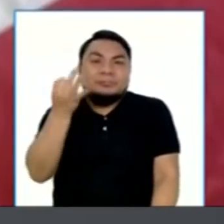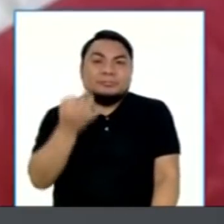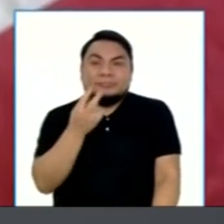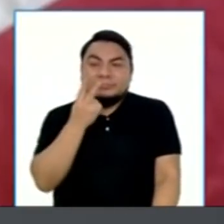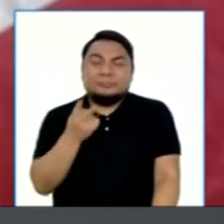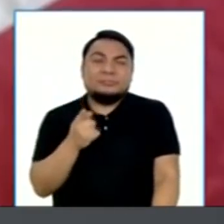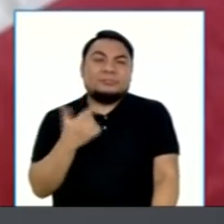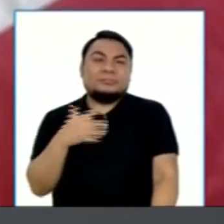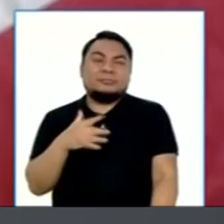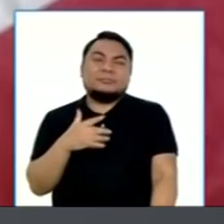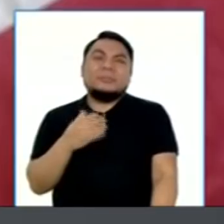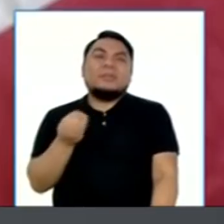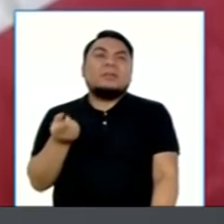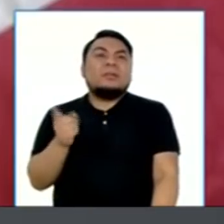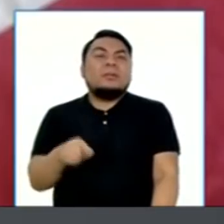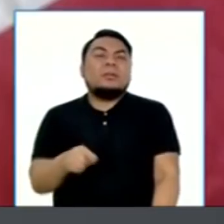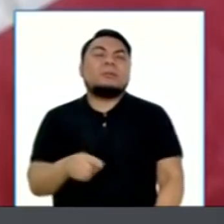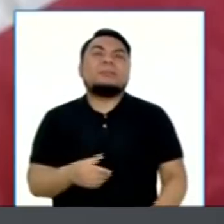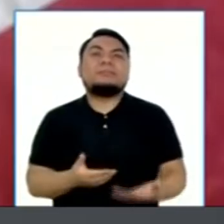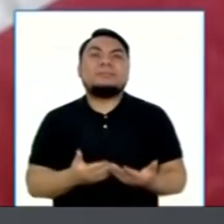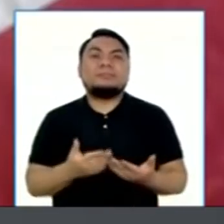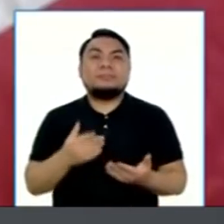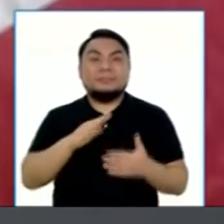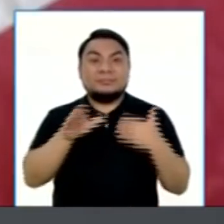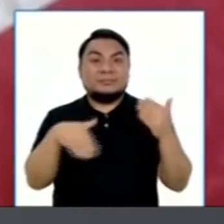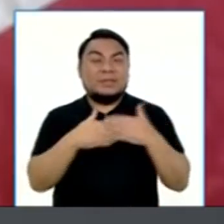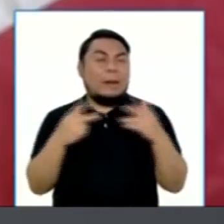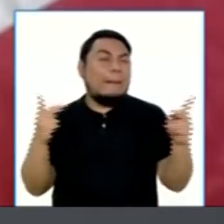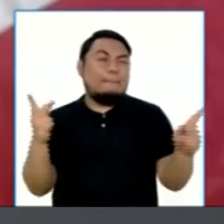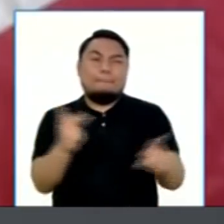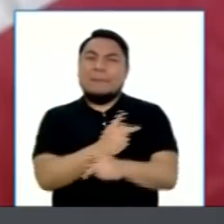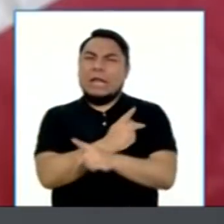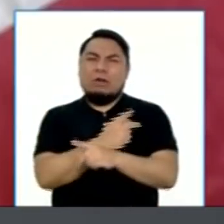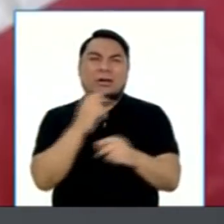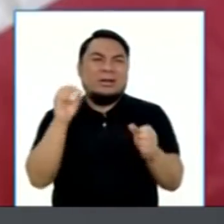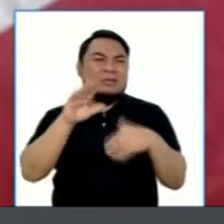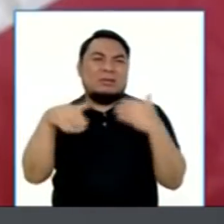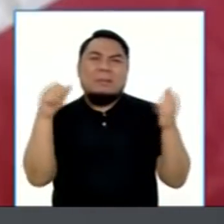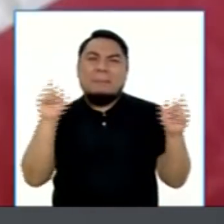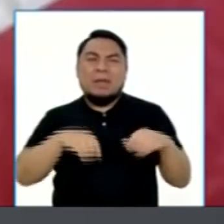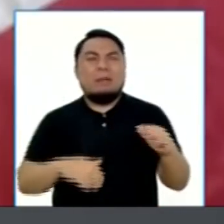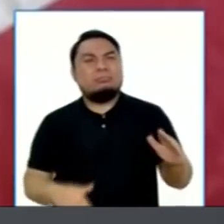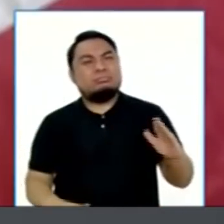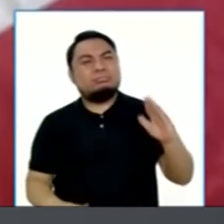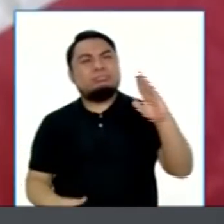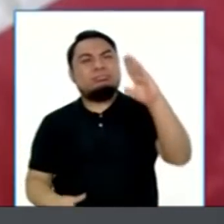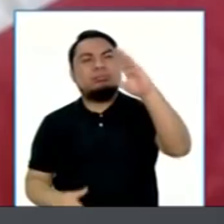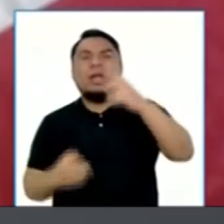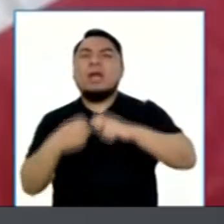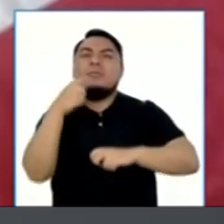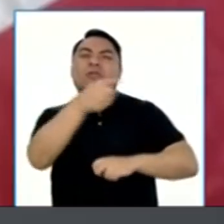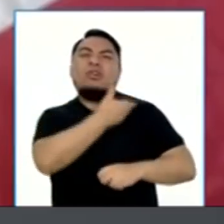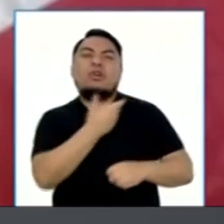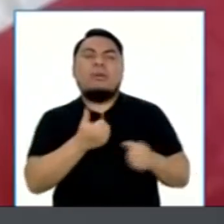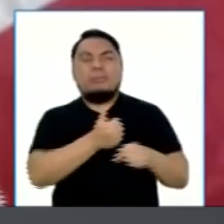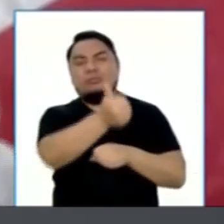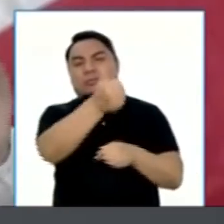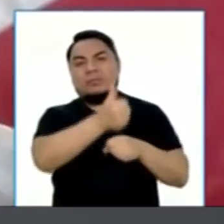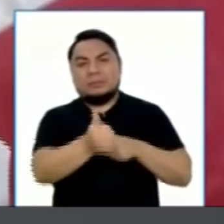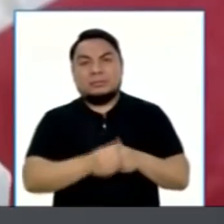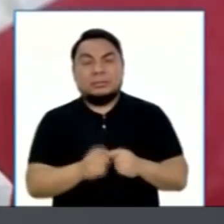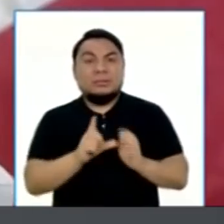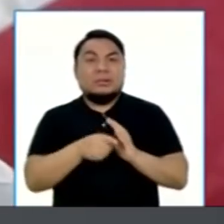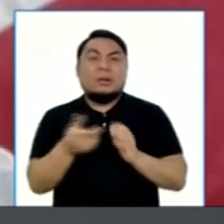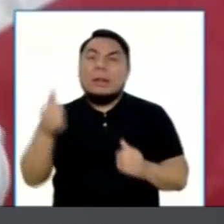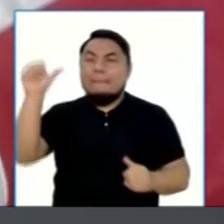realmente con gracia cuando las cosas empeoran. Es por problemas del gobierno, ¿no? O sea, cuando las